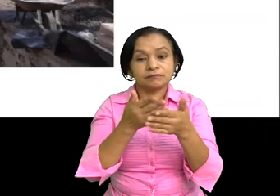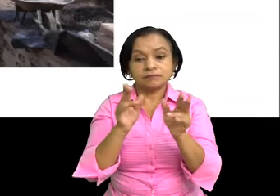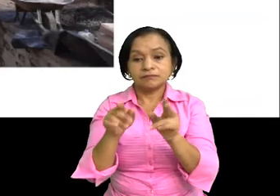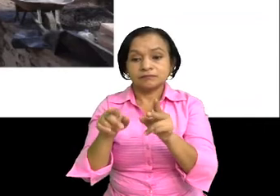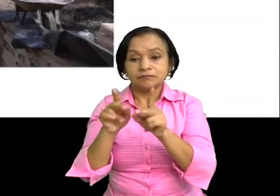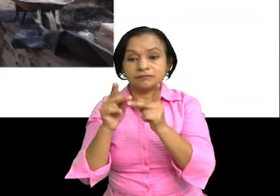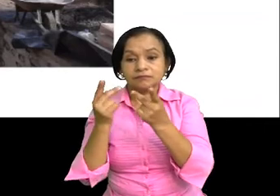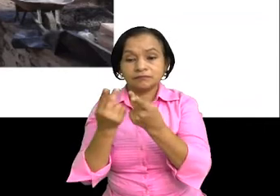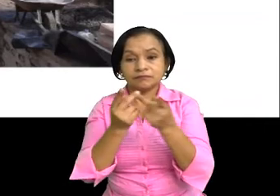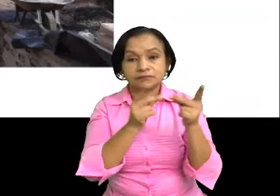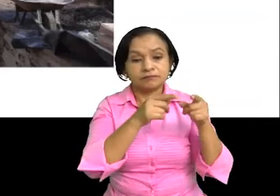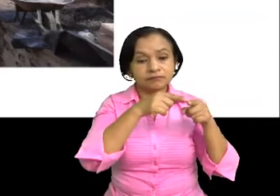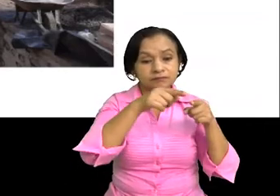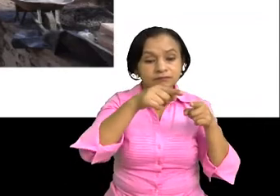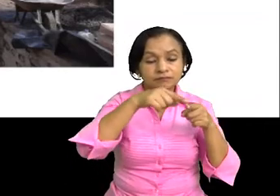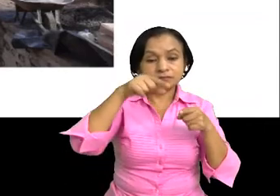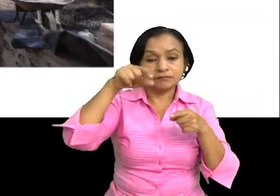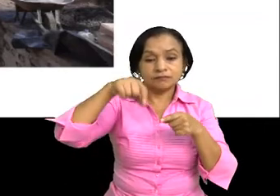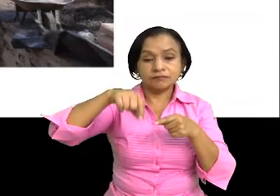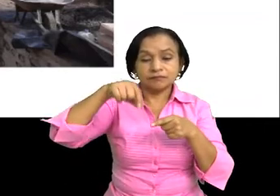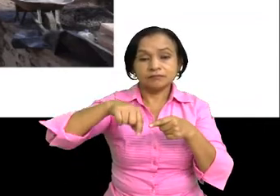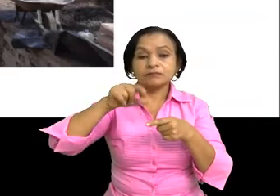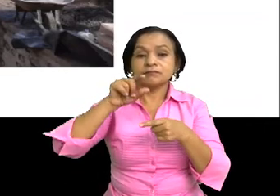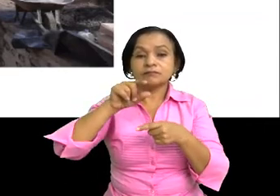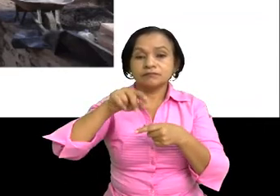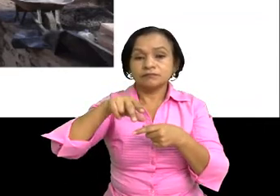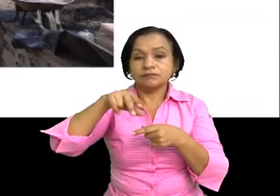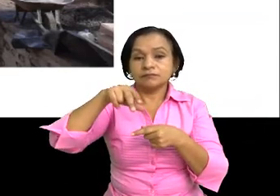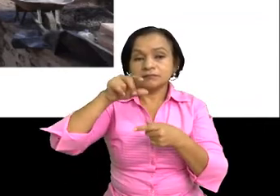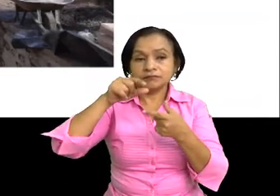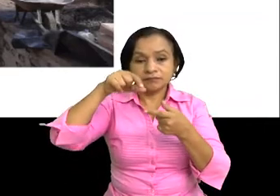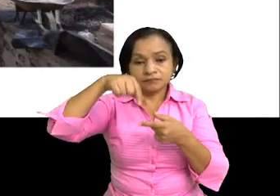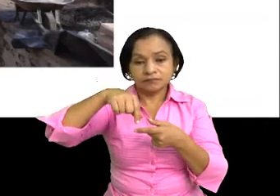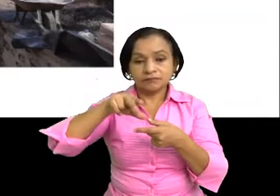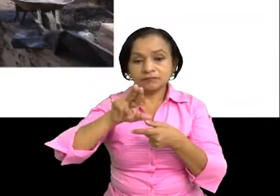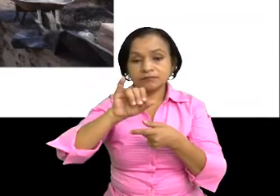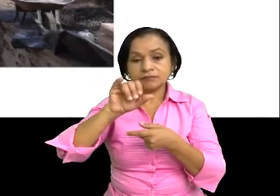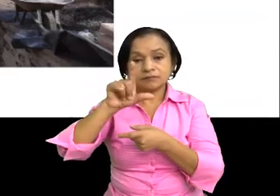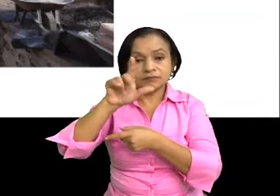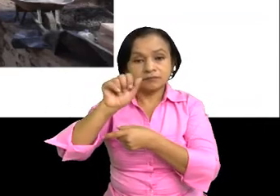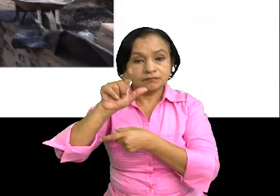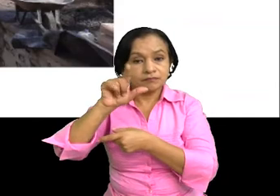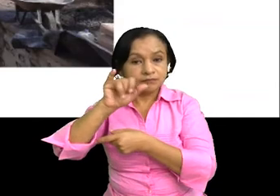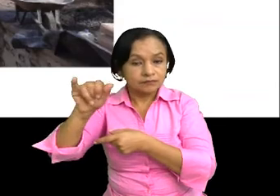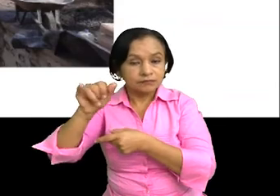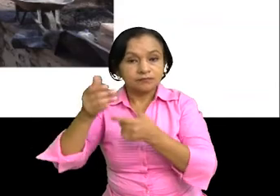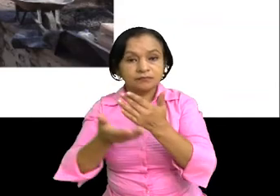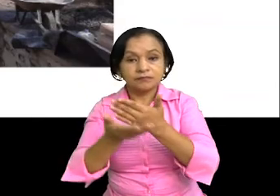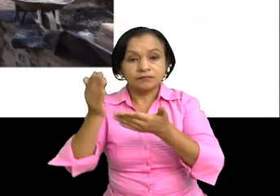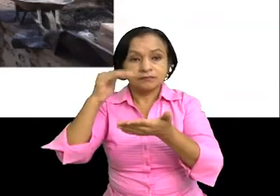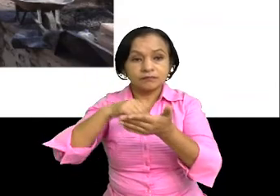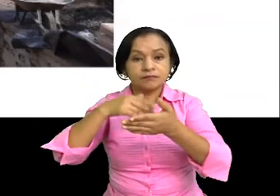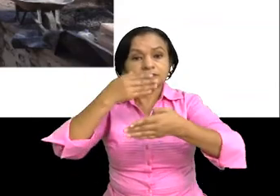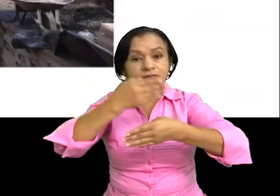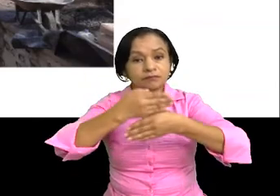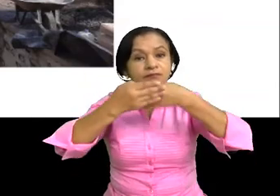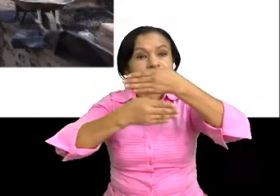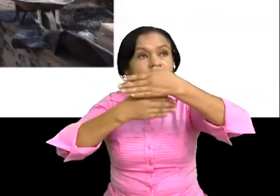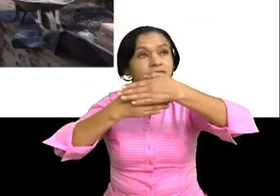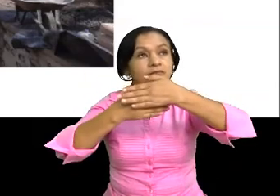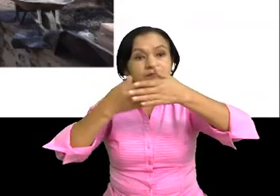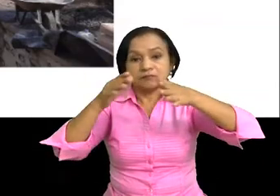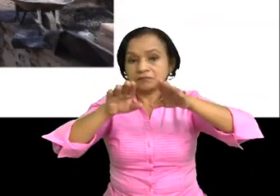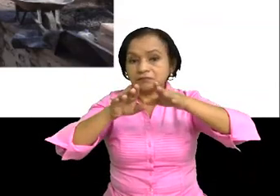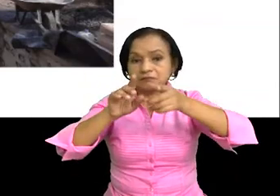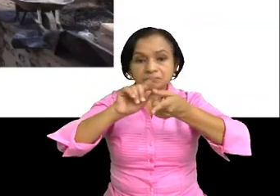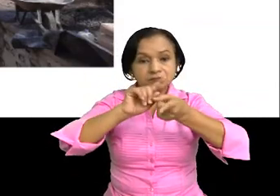población, al municipio de Quilalí. Fue totalmente reconstruido, demolido,